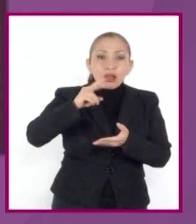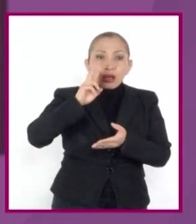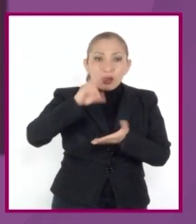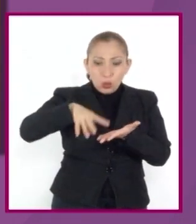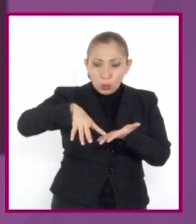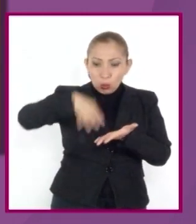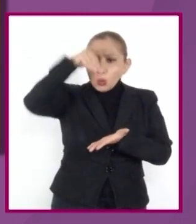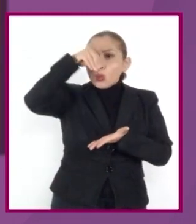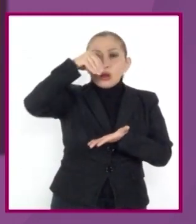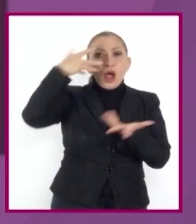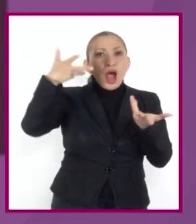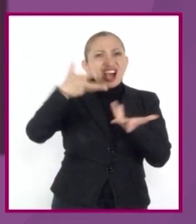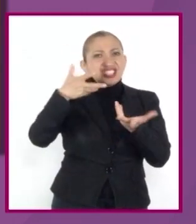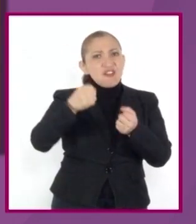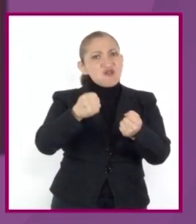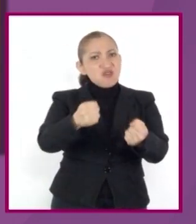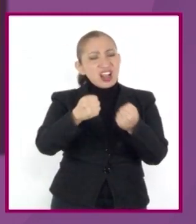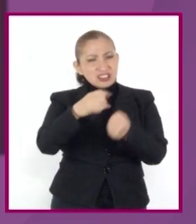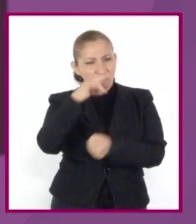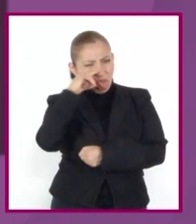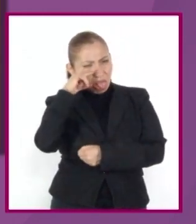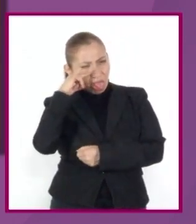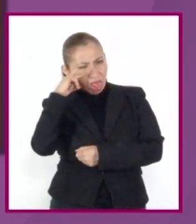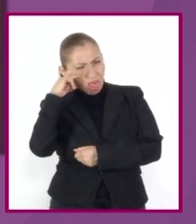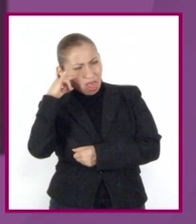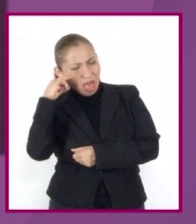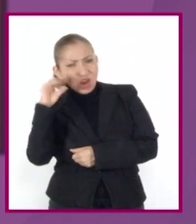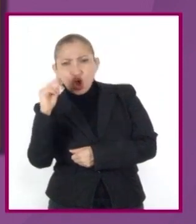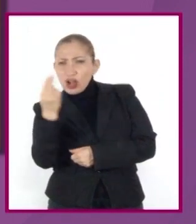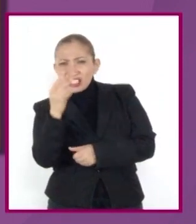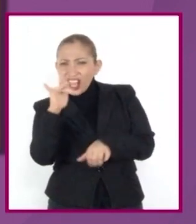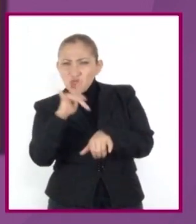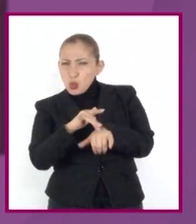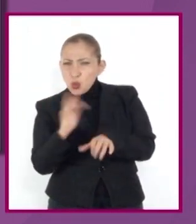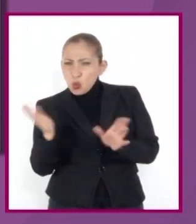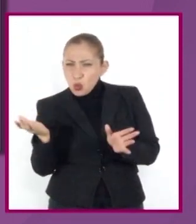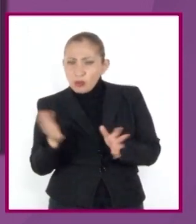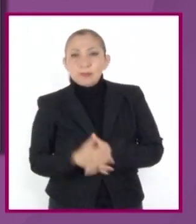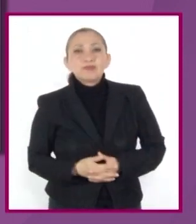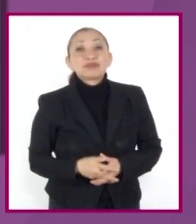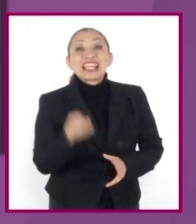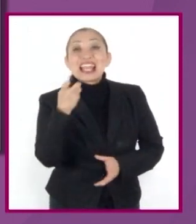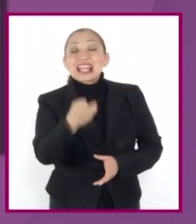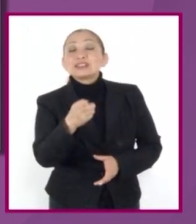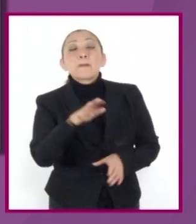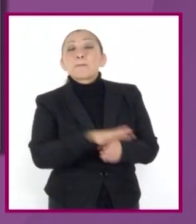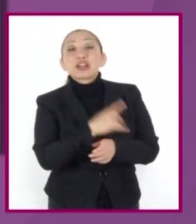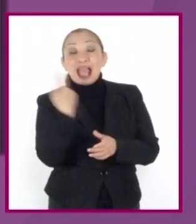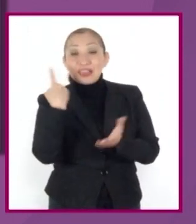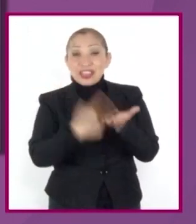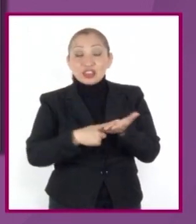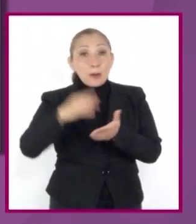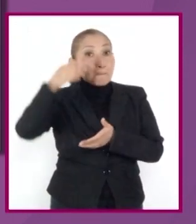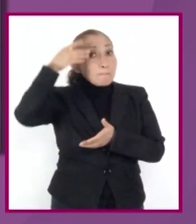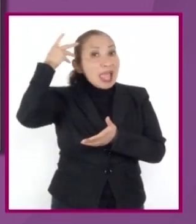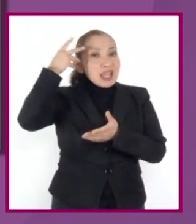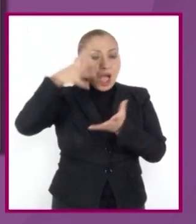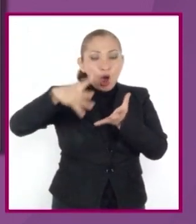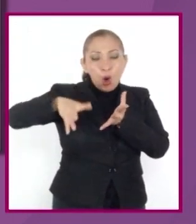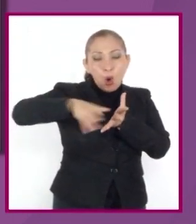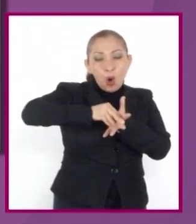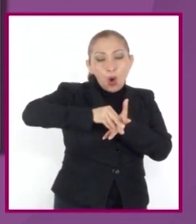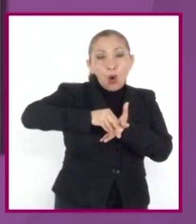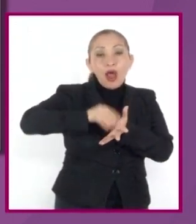cómo el peine ejerce una fuerza sobre ellos sin necesidad de tocarlos? Esto se debe a que el peine se ha electrizado